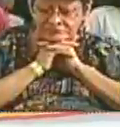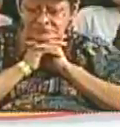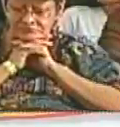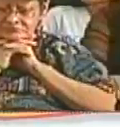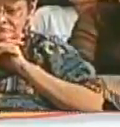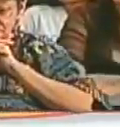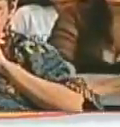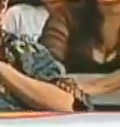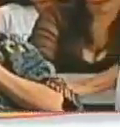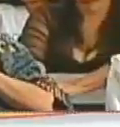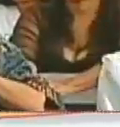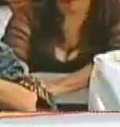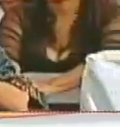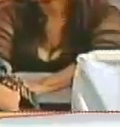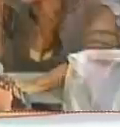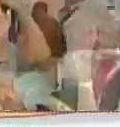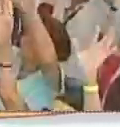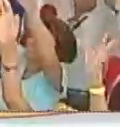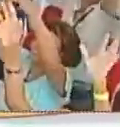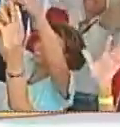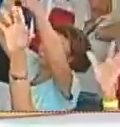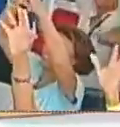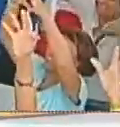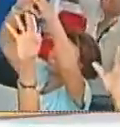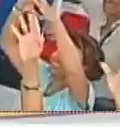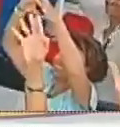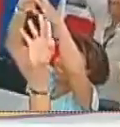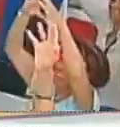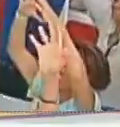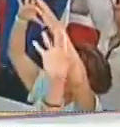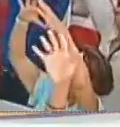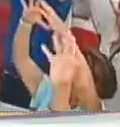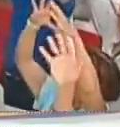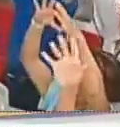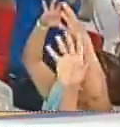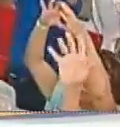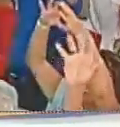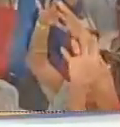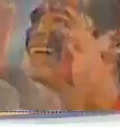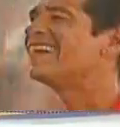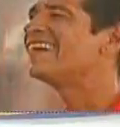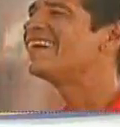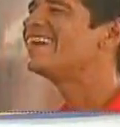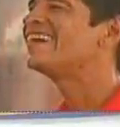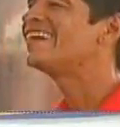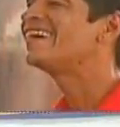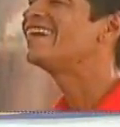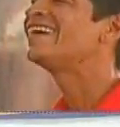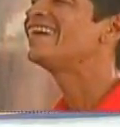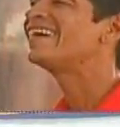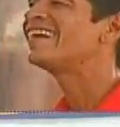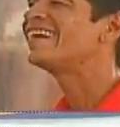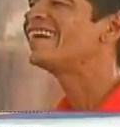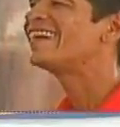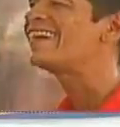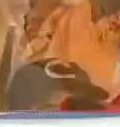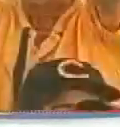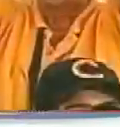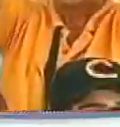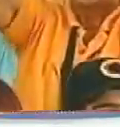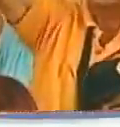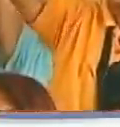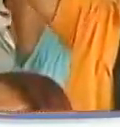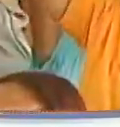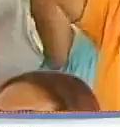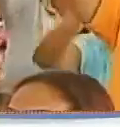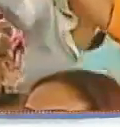lados estamos luchando por todo el territorio nacional. Yo pido un reconocimiento para estas personas con discapacidad auditiva, que a pesar de que no tenemos el intérprete en